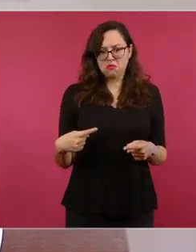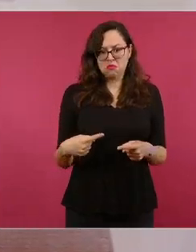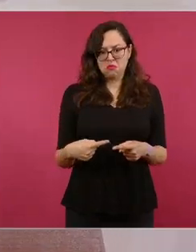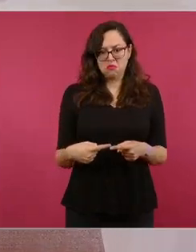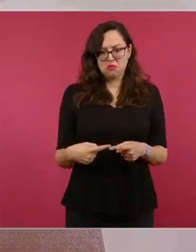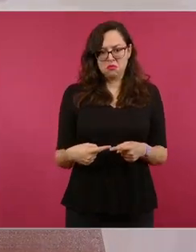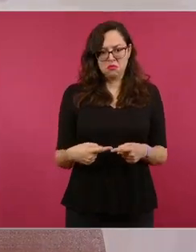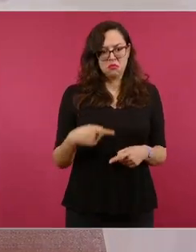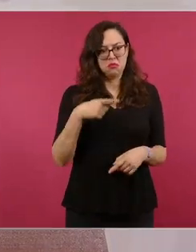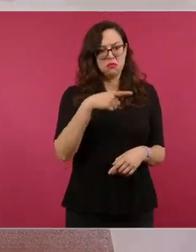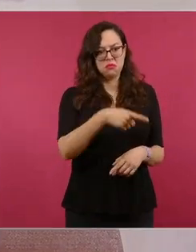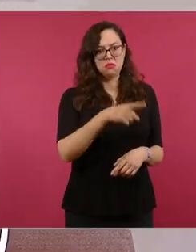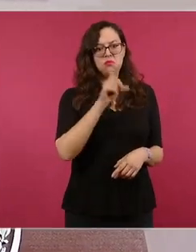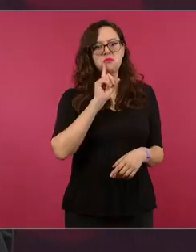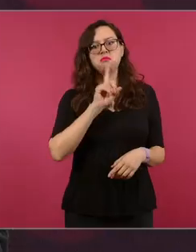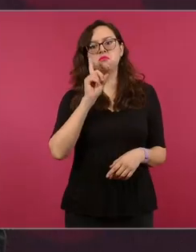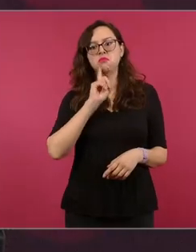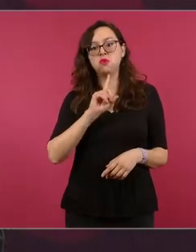se ampara